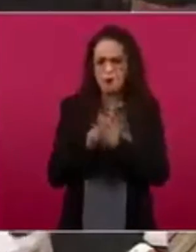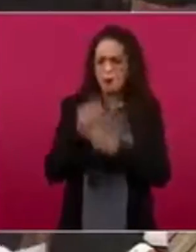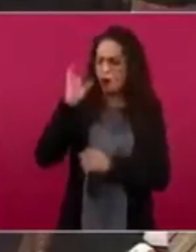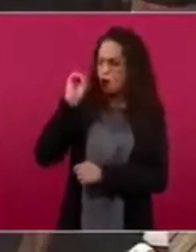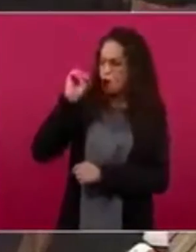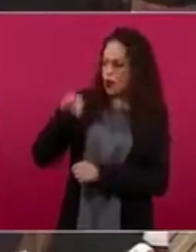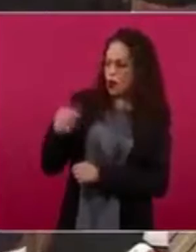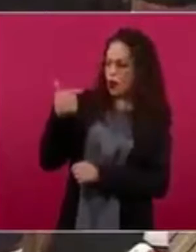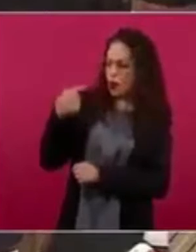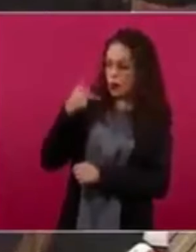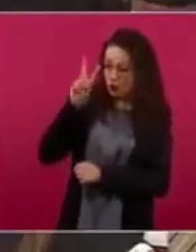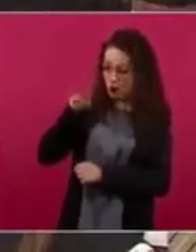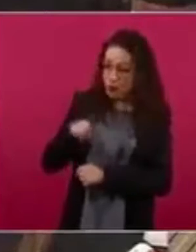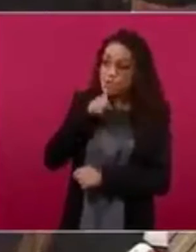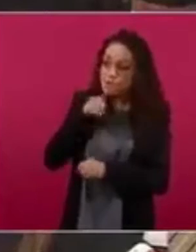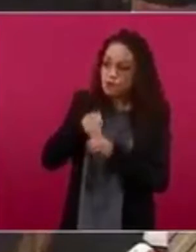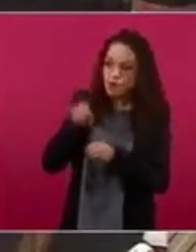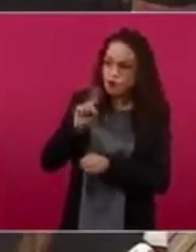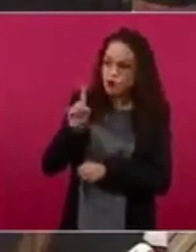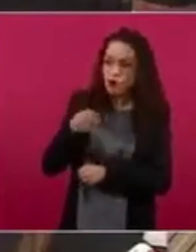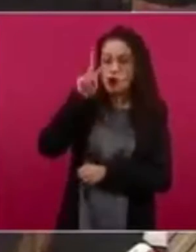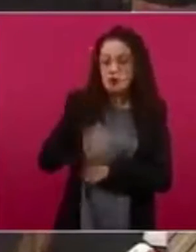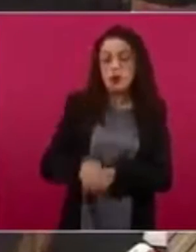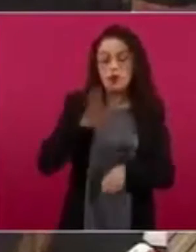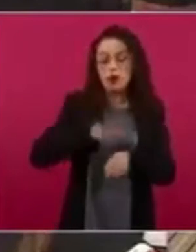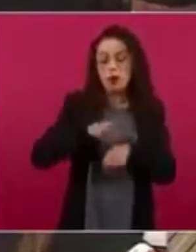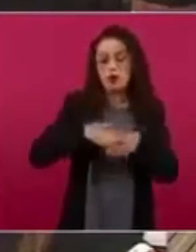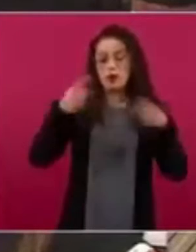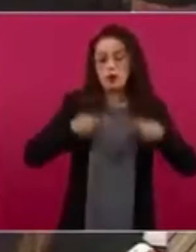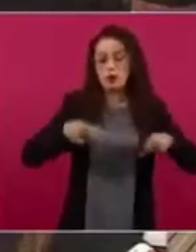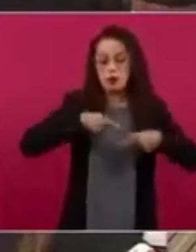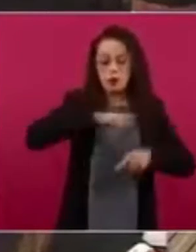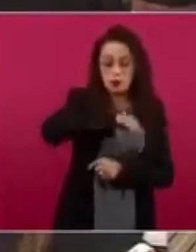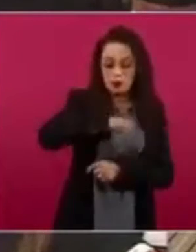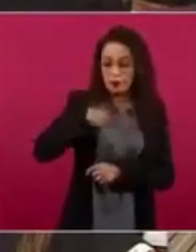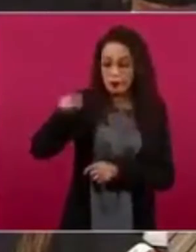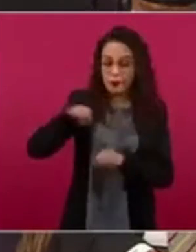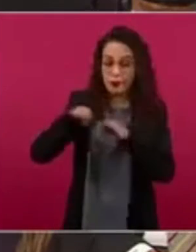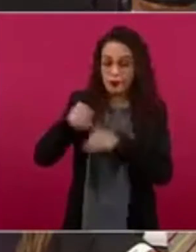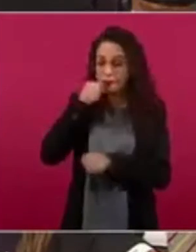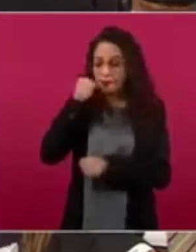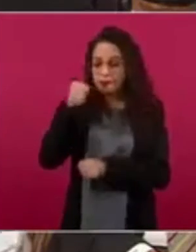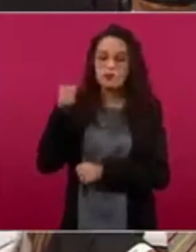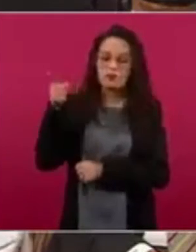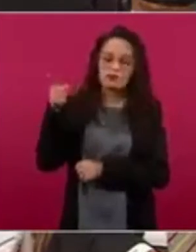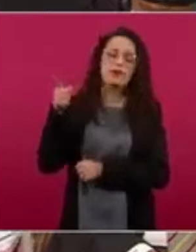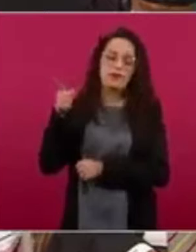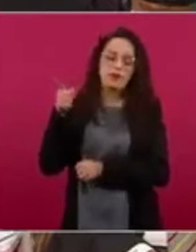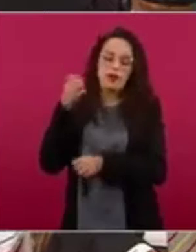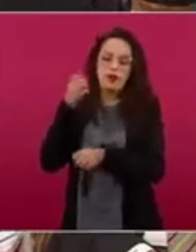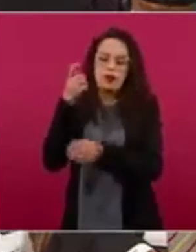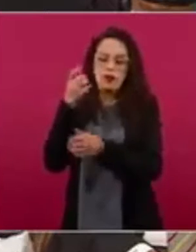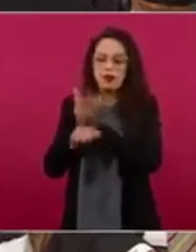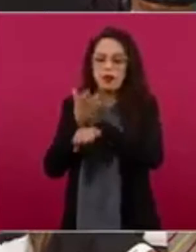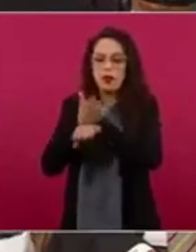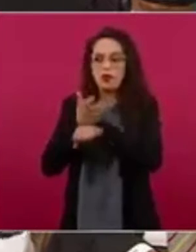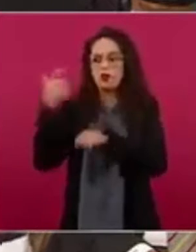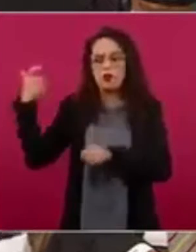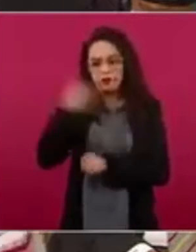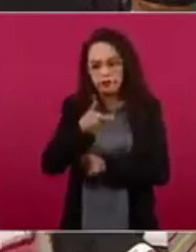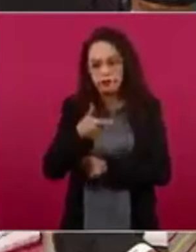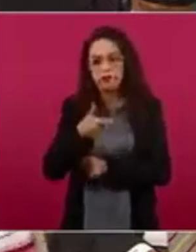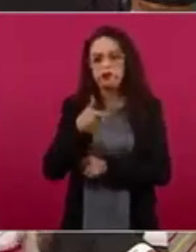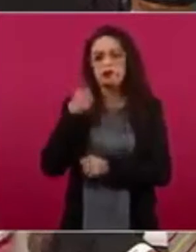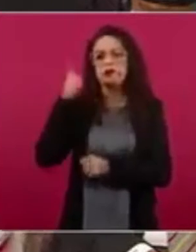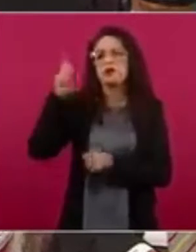secreto que pues mientras más sangre derramada de nuestros colegas, pues más dinero recibe de Estados Unidos, de la Unión Europea, de